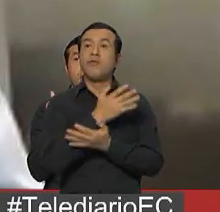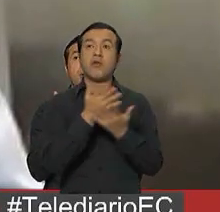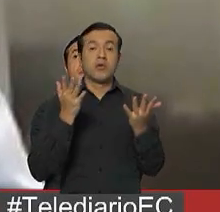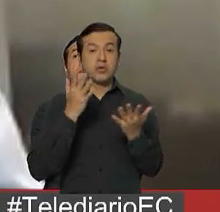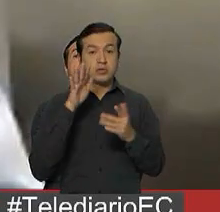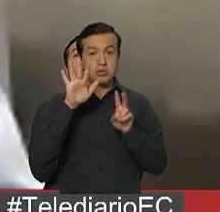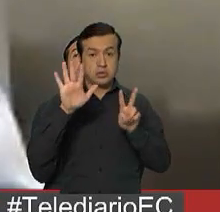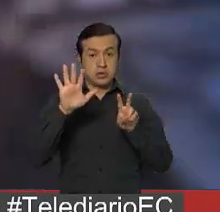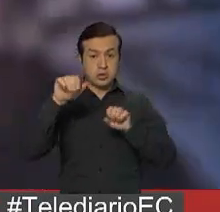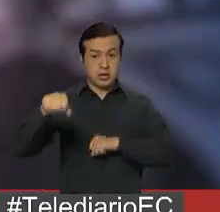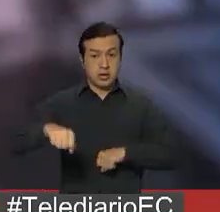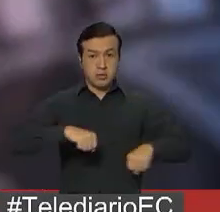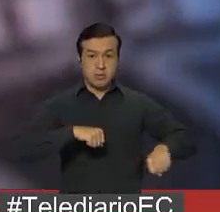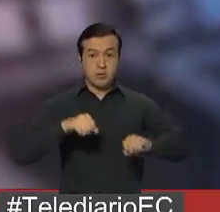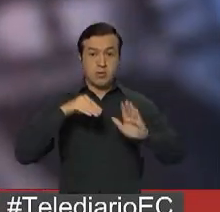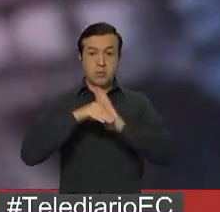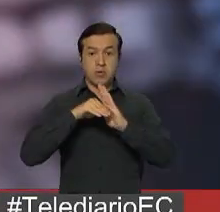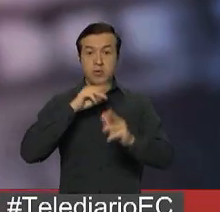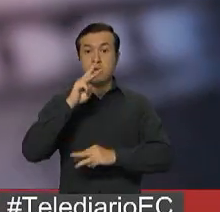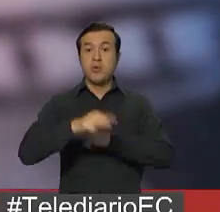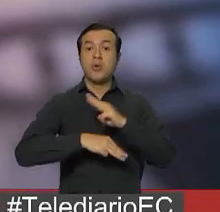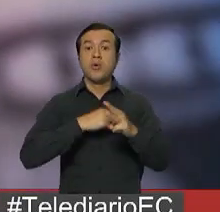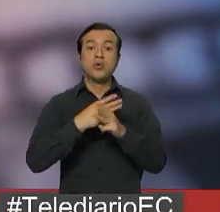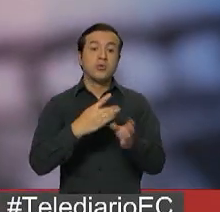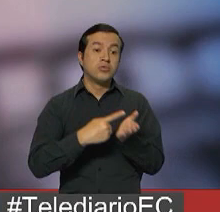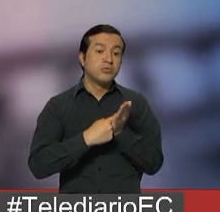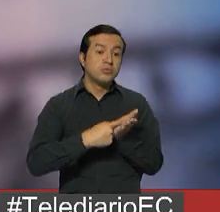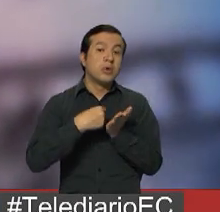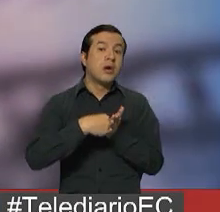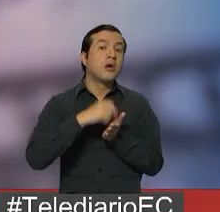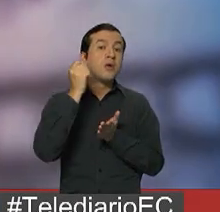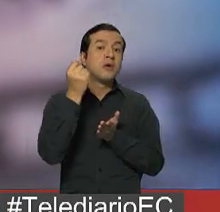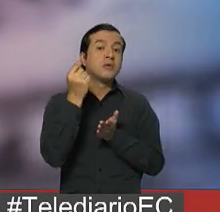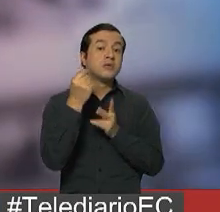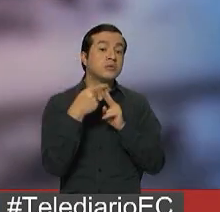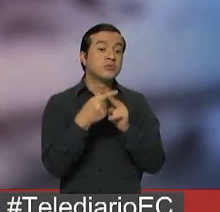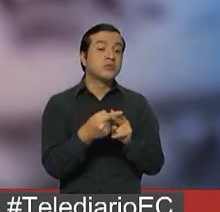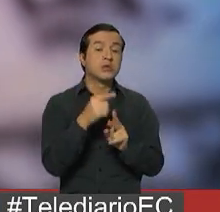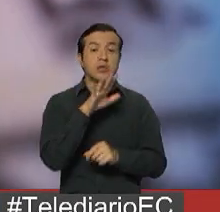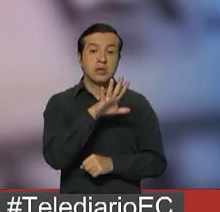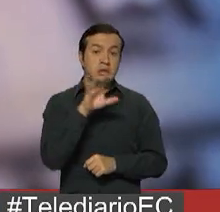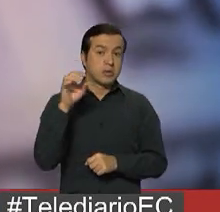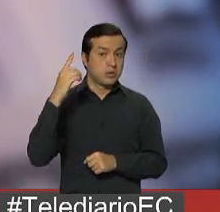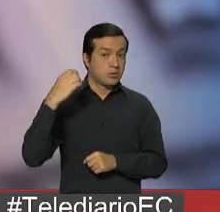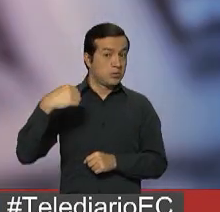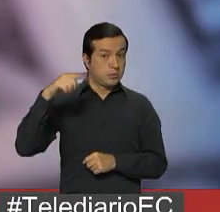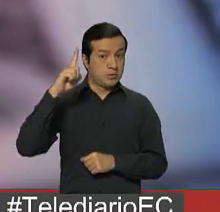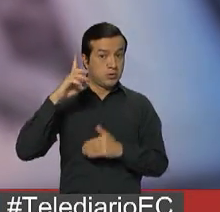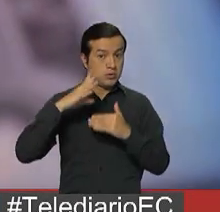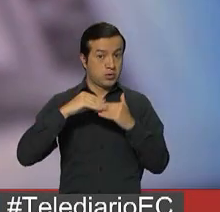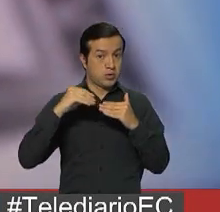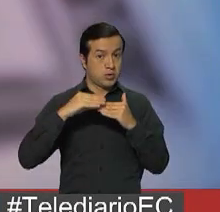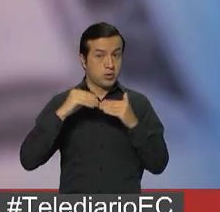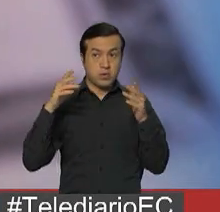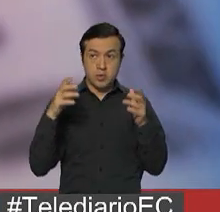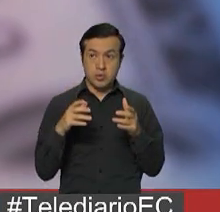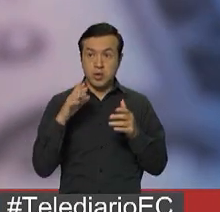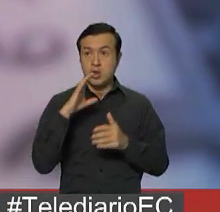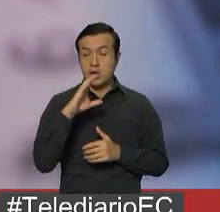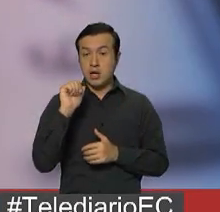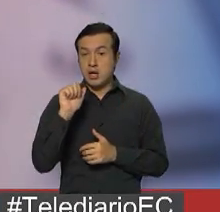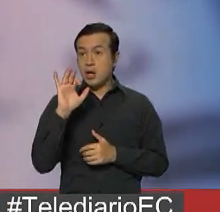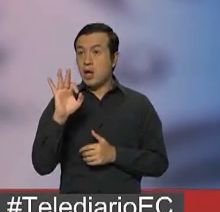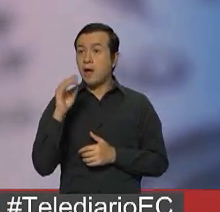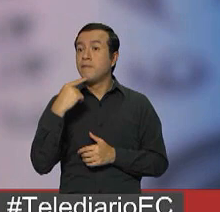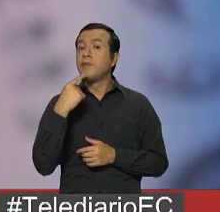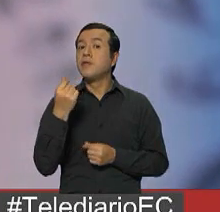para el 7 de mayo el banco mundial- sesionará para aprobar un crédito de 500 millones de dólares y por parte de la corporación andina de fomento caf